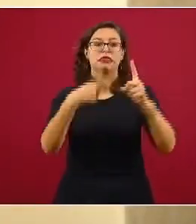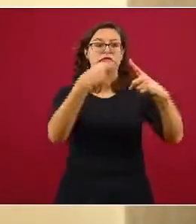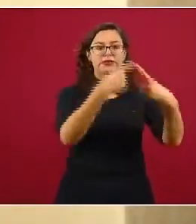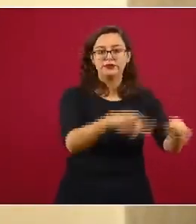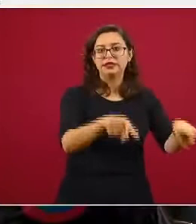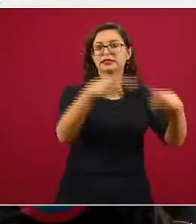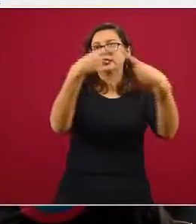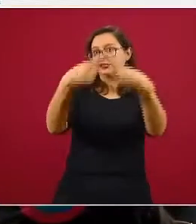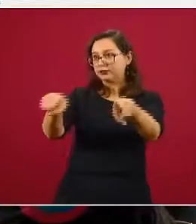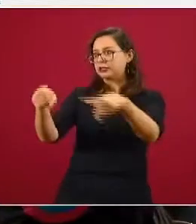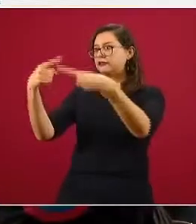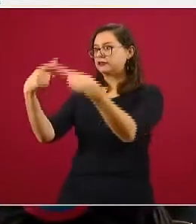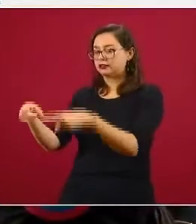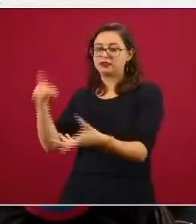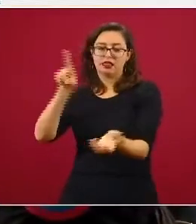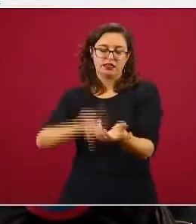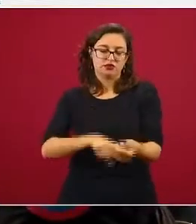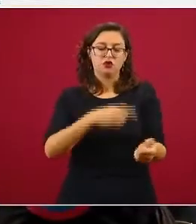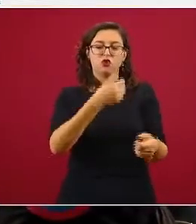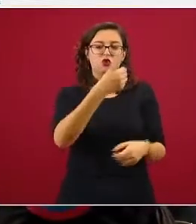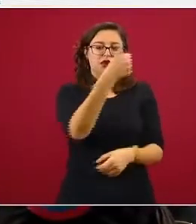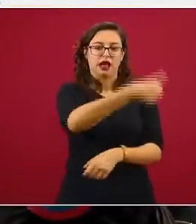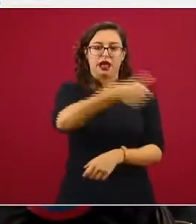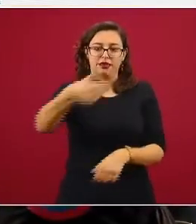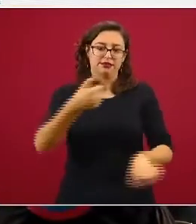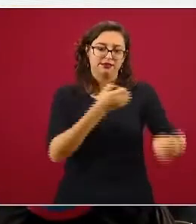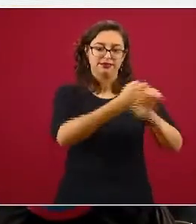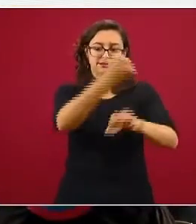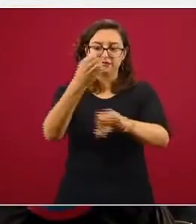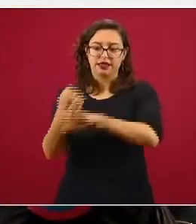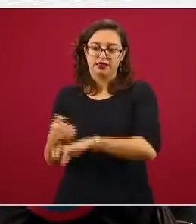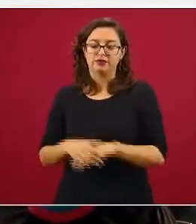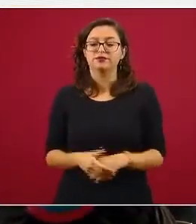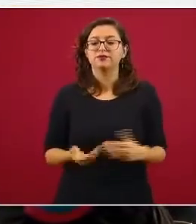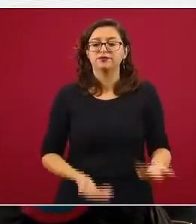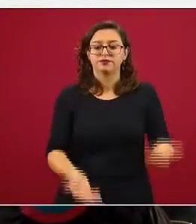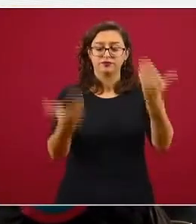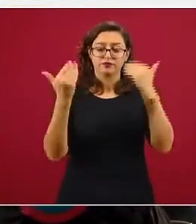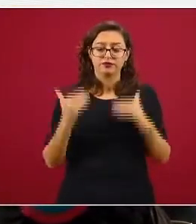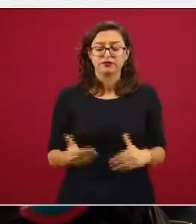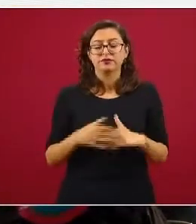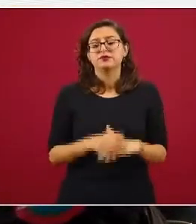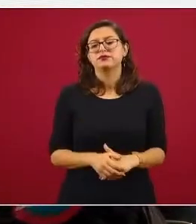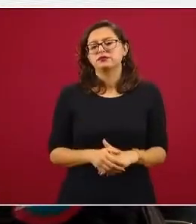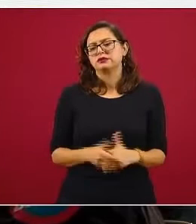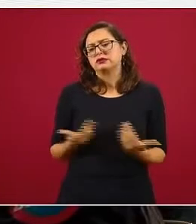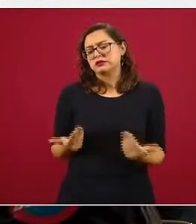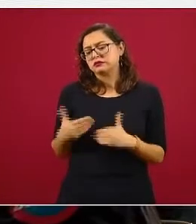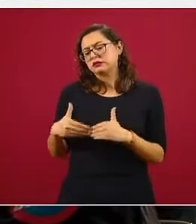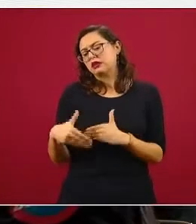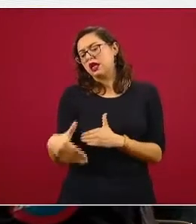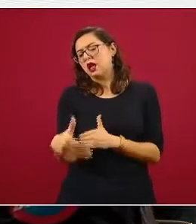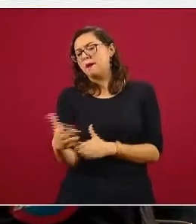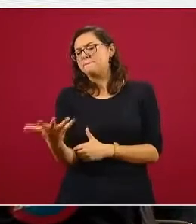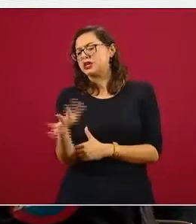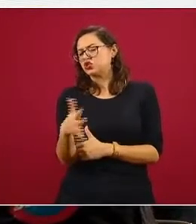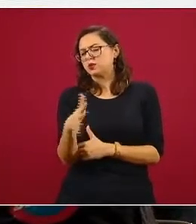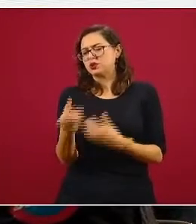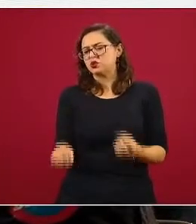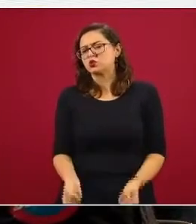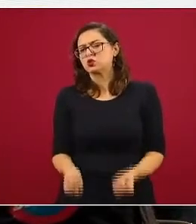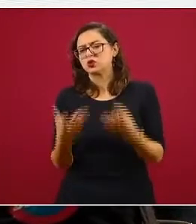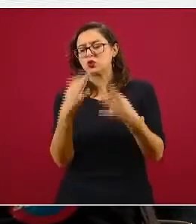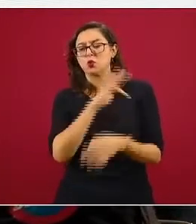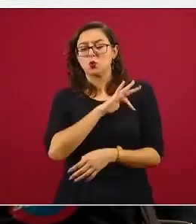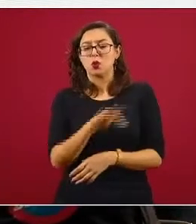ya en el nivel local damos la siguiente diapositiva donde presentamos los casos estimados aquí vemos la curva la curva azul